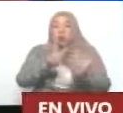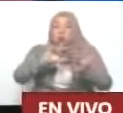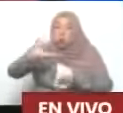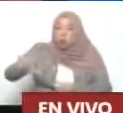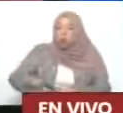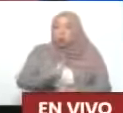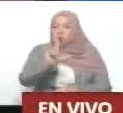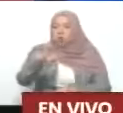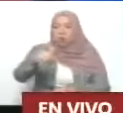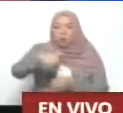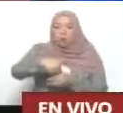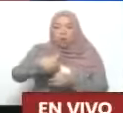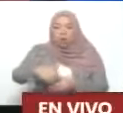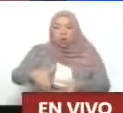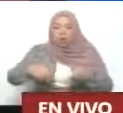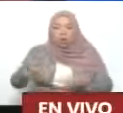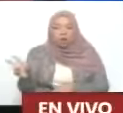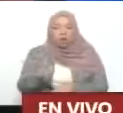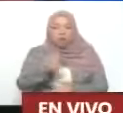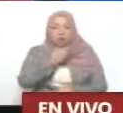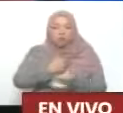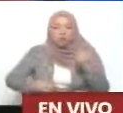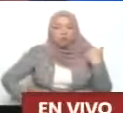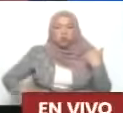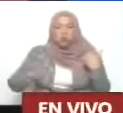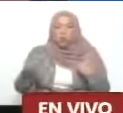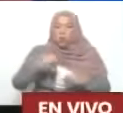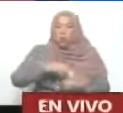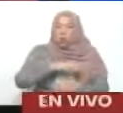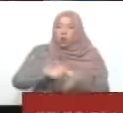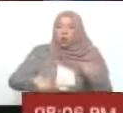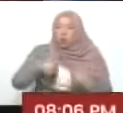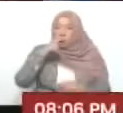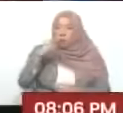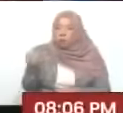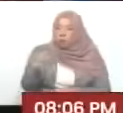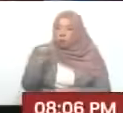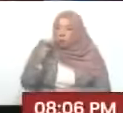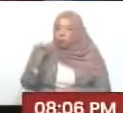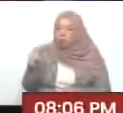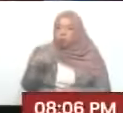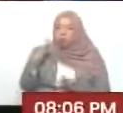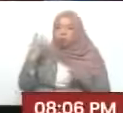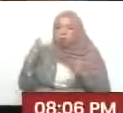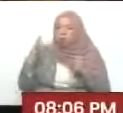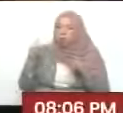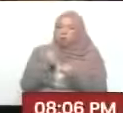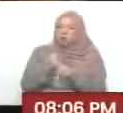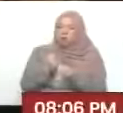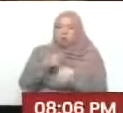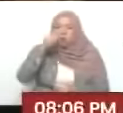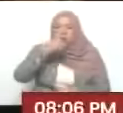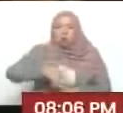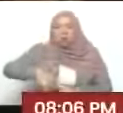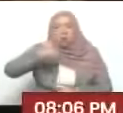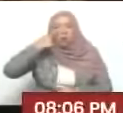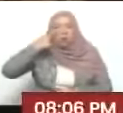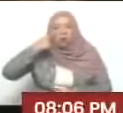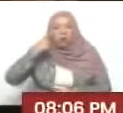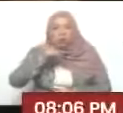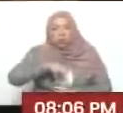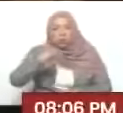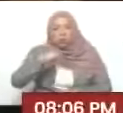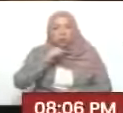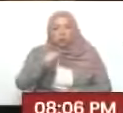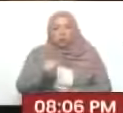Venezuela, ¿ah? A los fascistas y a toda esa cantidad de peluconas y pelucones,